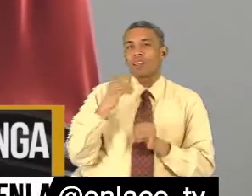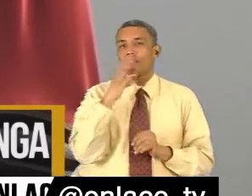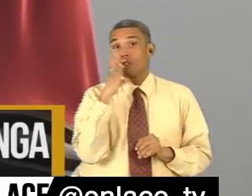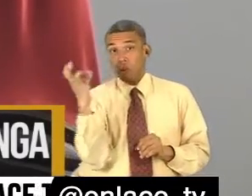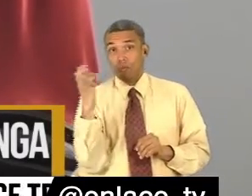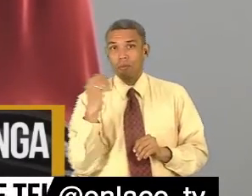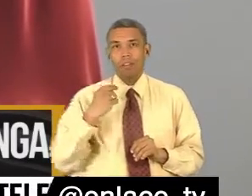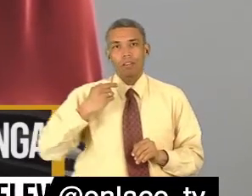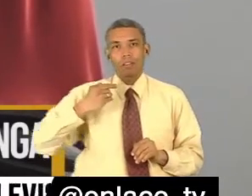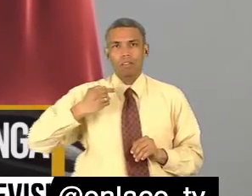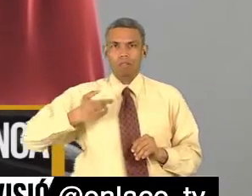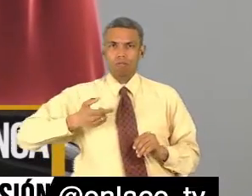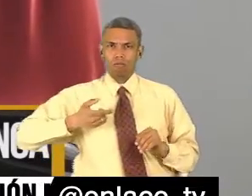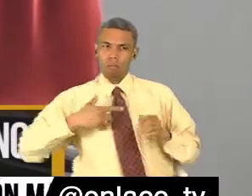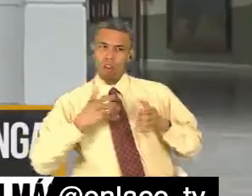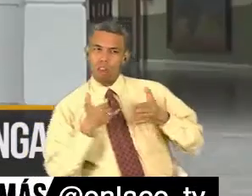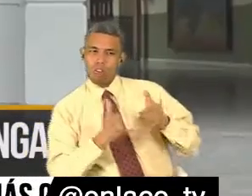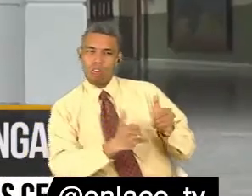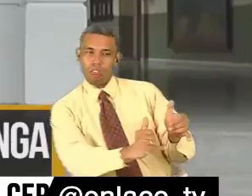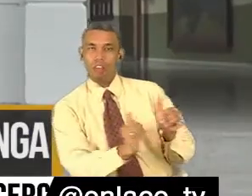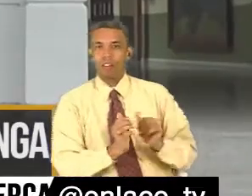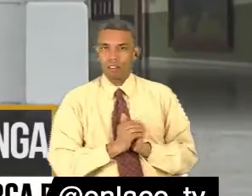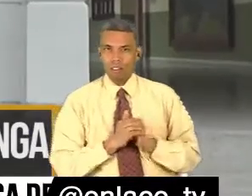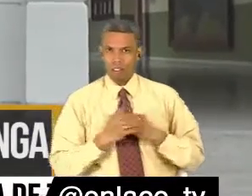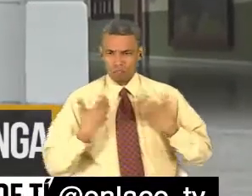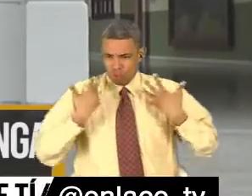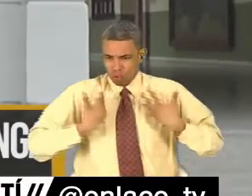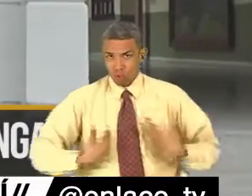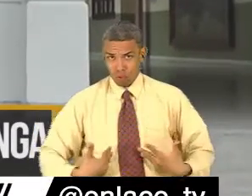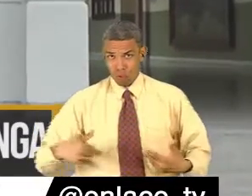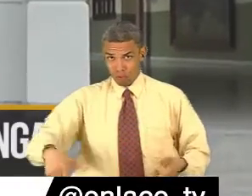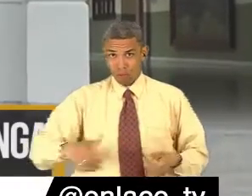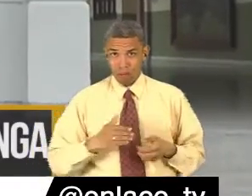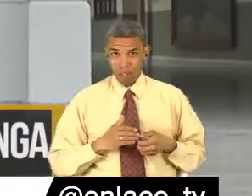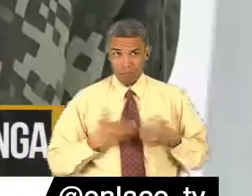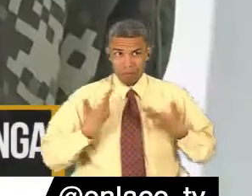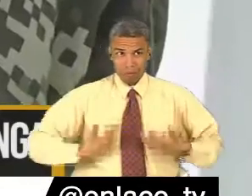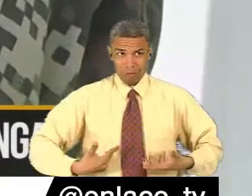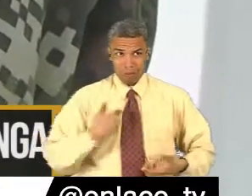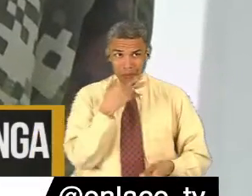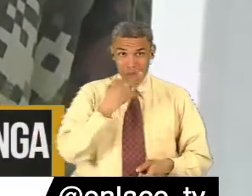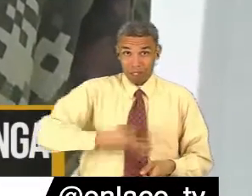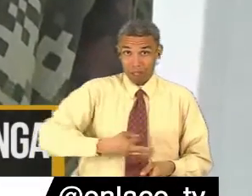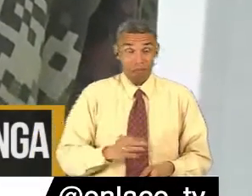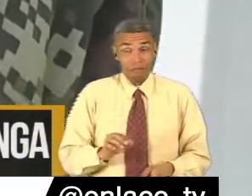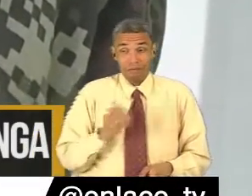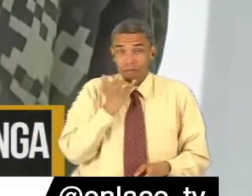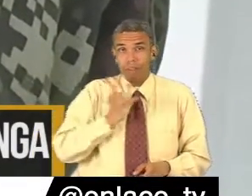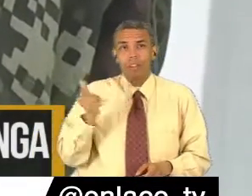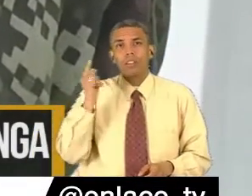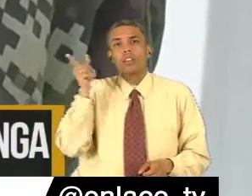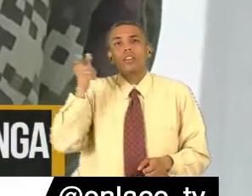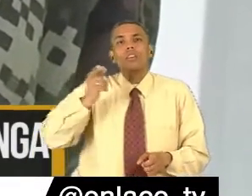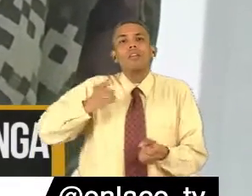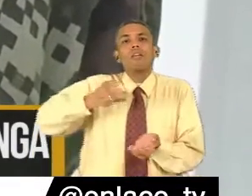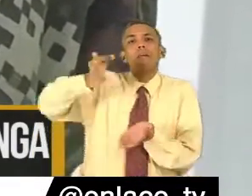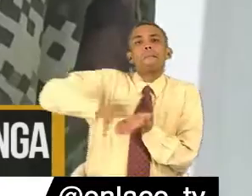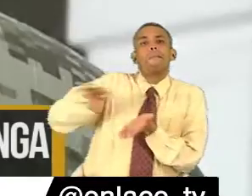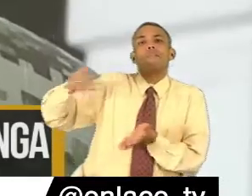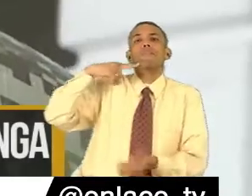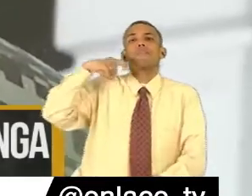soldado profesional del Ejército Nacional. El sujeto desde hace 15 días se encontraba en la capital santandereana portando el uniforme con el que se hacía pasar